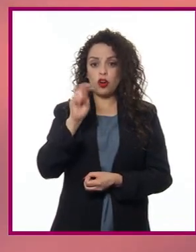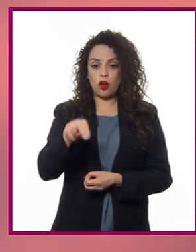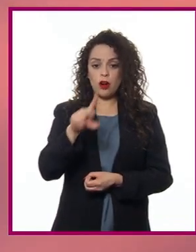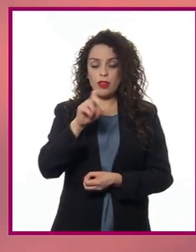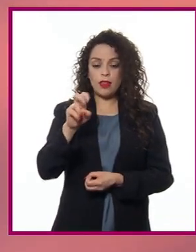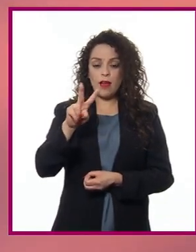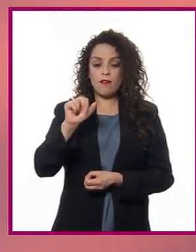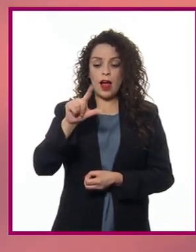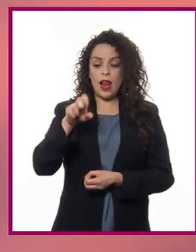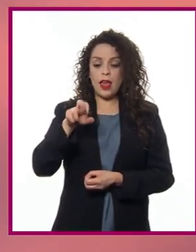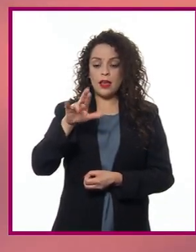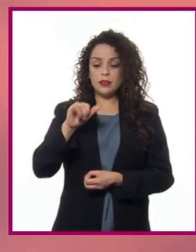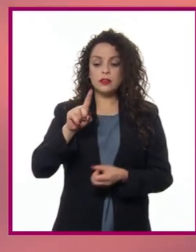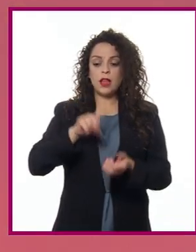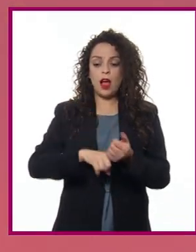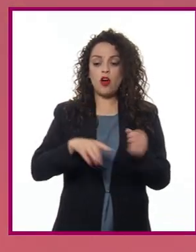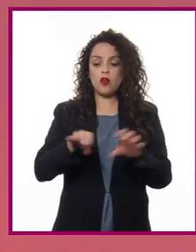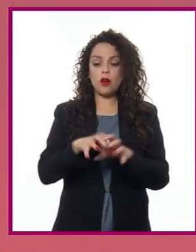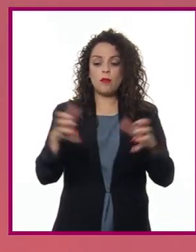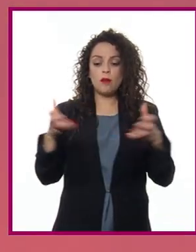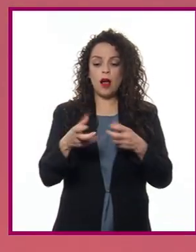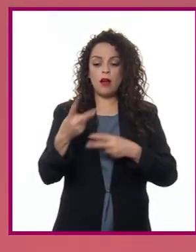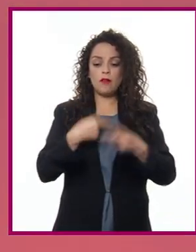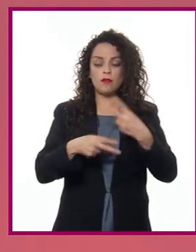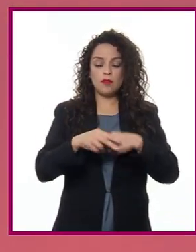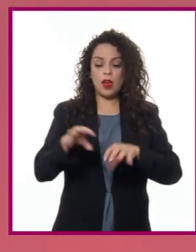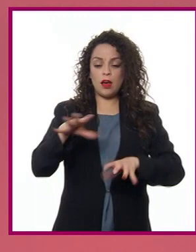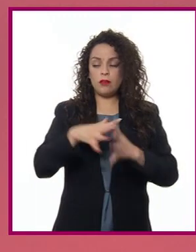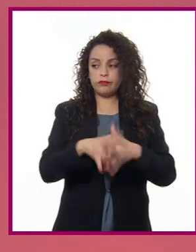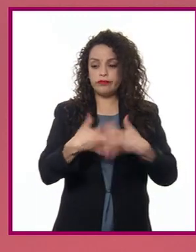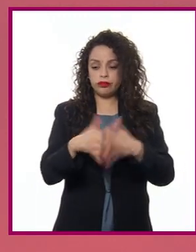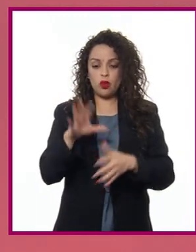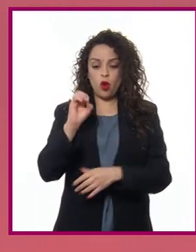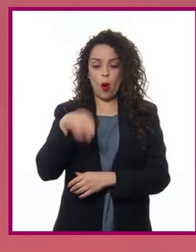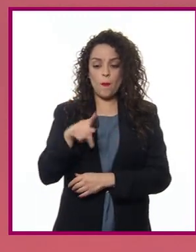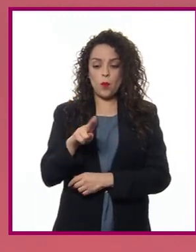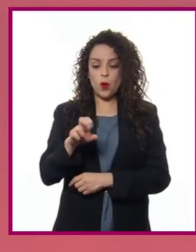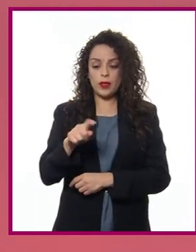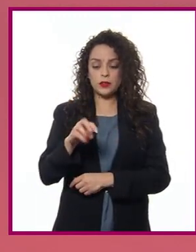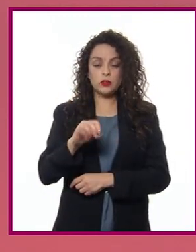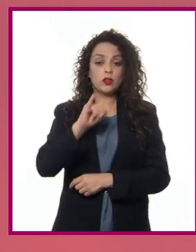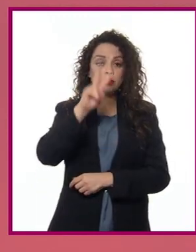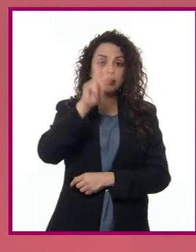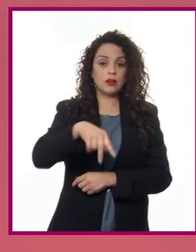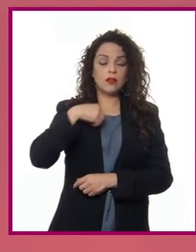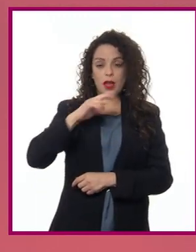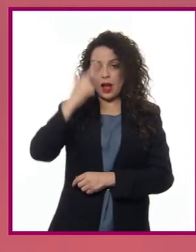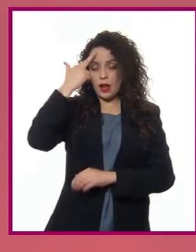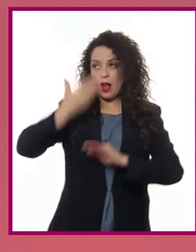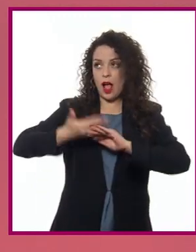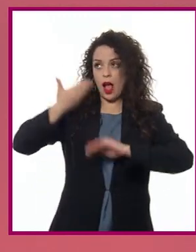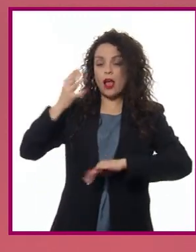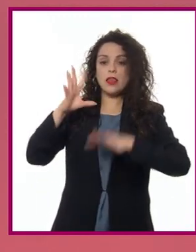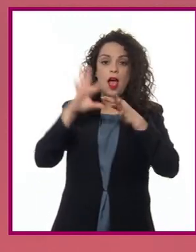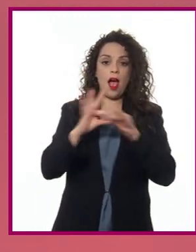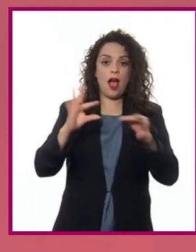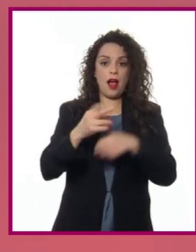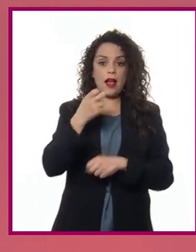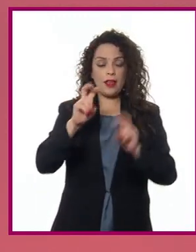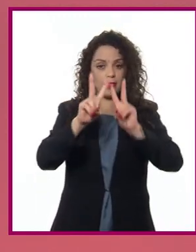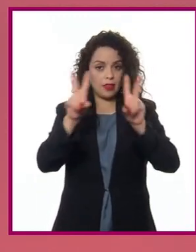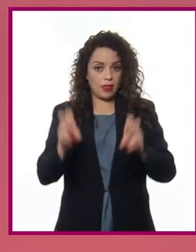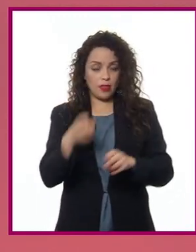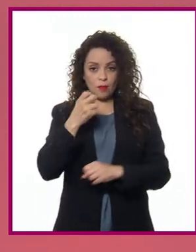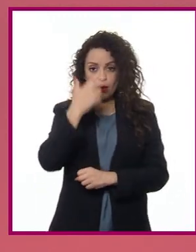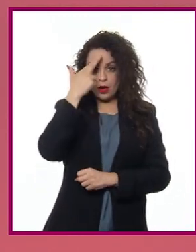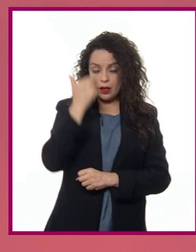la formación de un compuesto. Es cierto. Recuerdo que ya en sesiones anteriores se explicó este tema, por lo